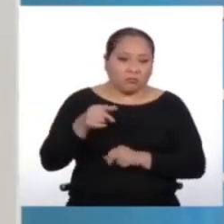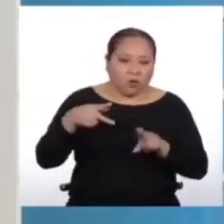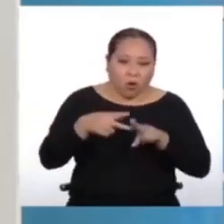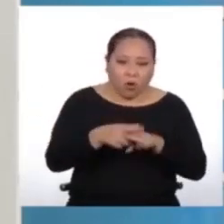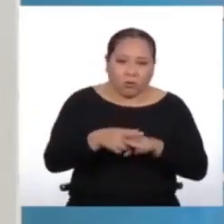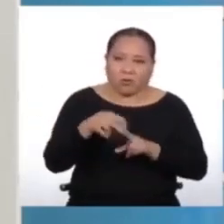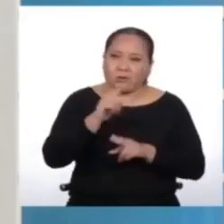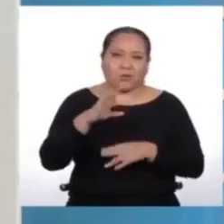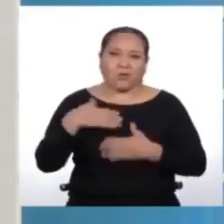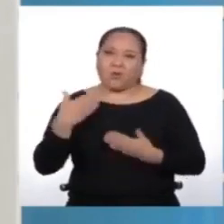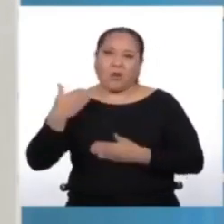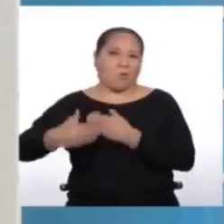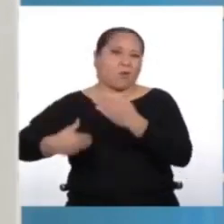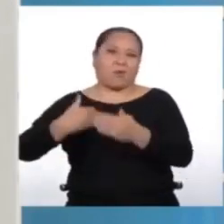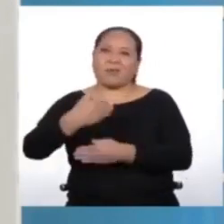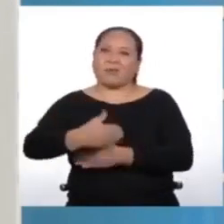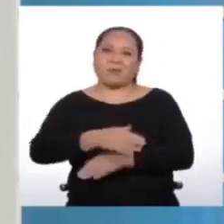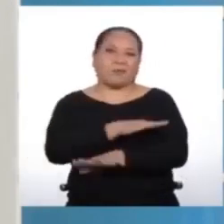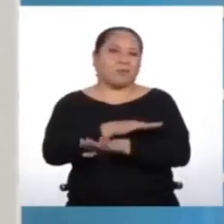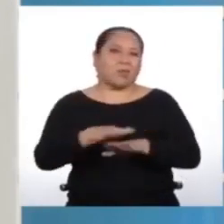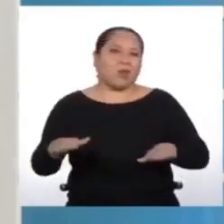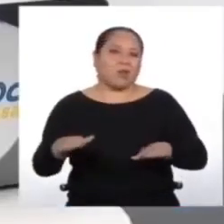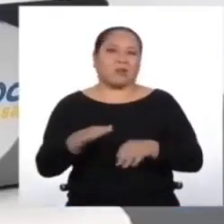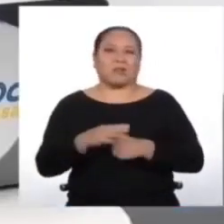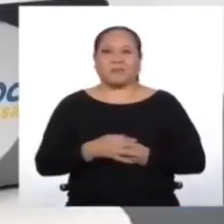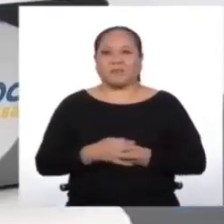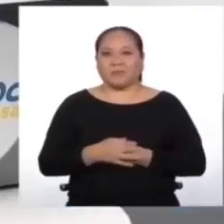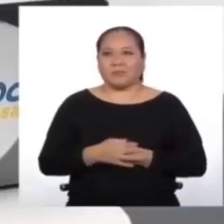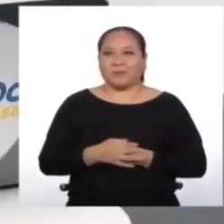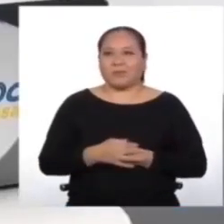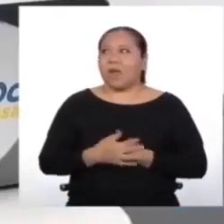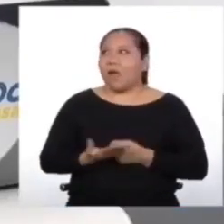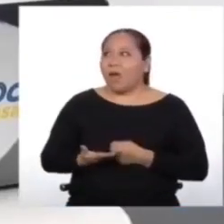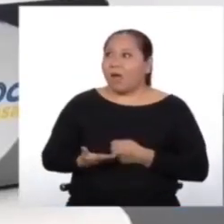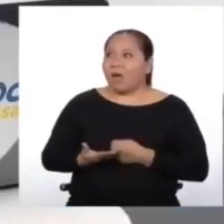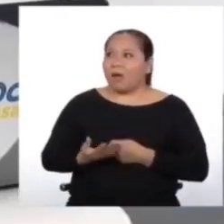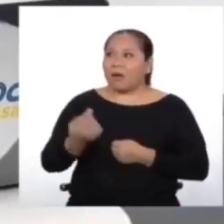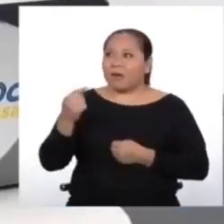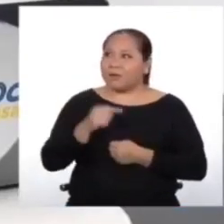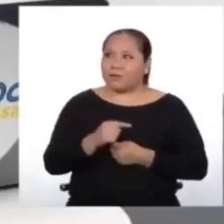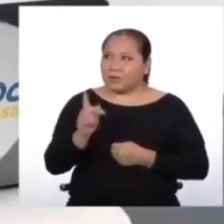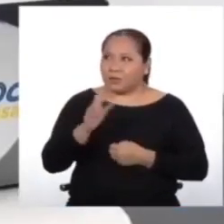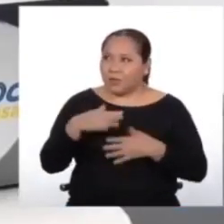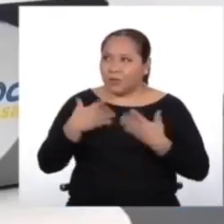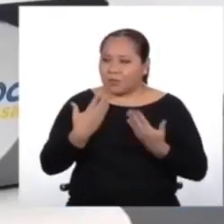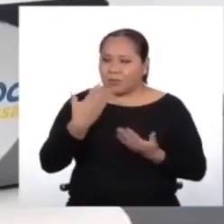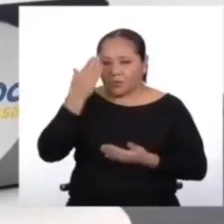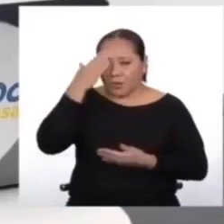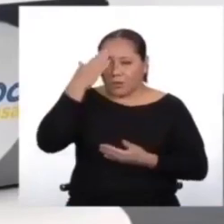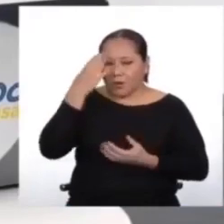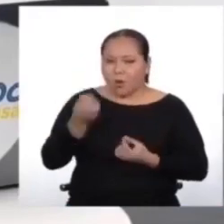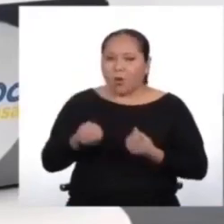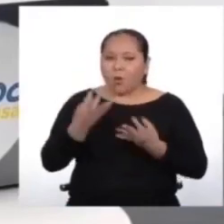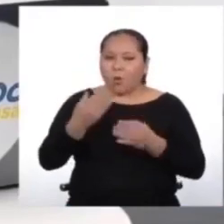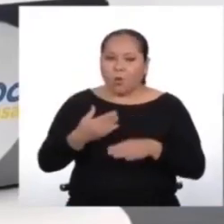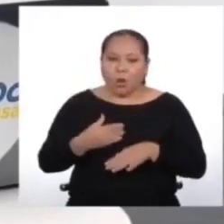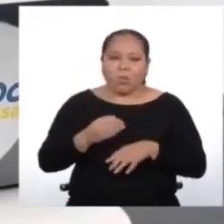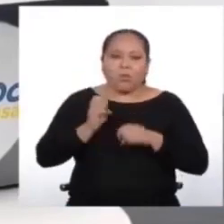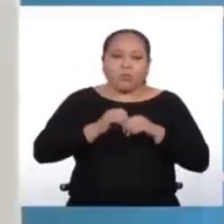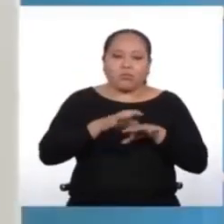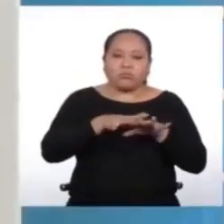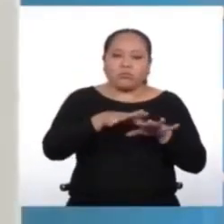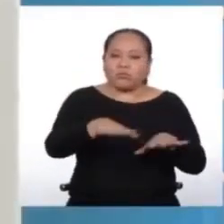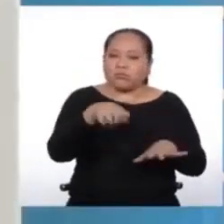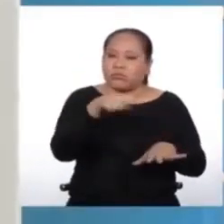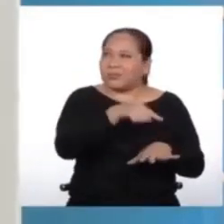considerar esta sucesión como una progresión geométrica. Entonces, ¿ya no podríamos calcular el verdadero impacto de esta